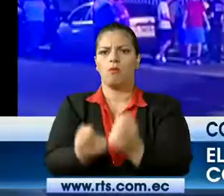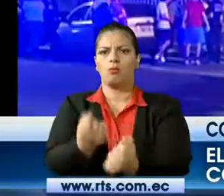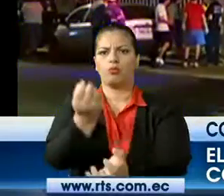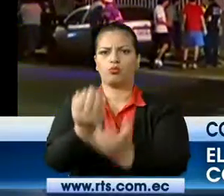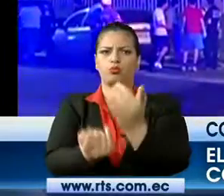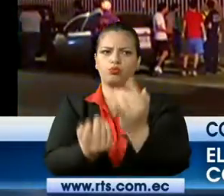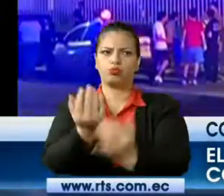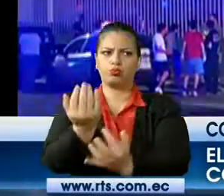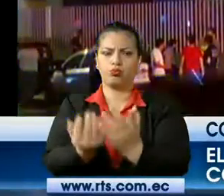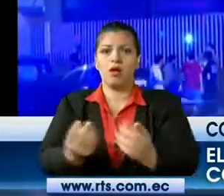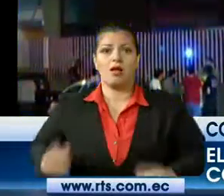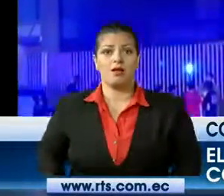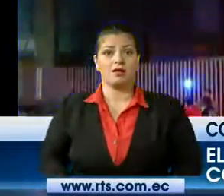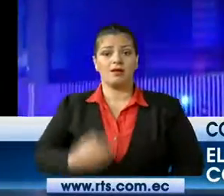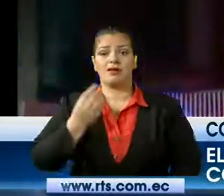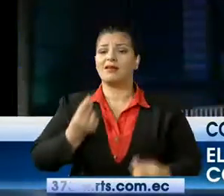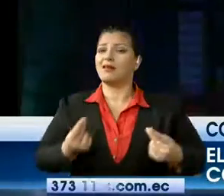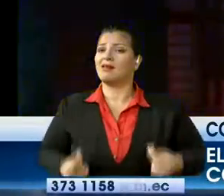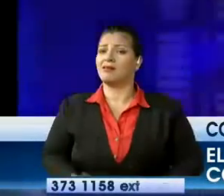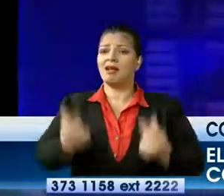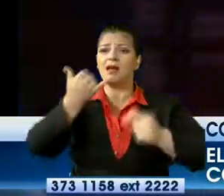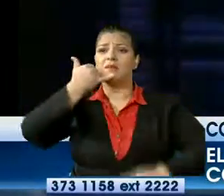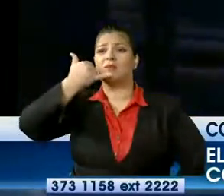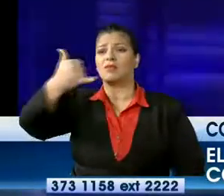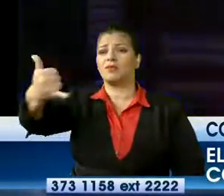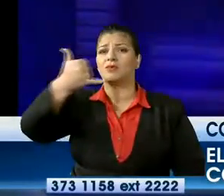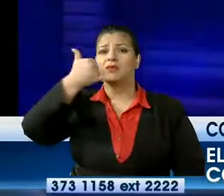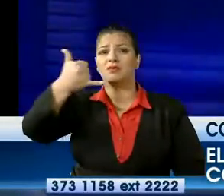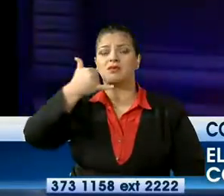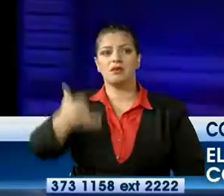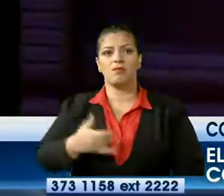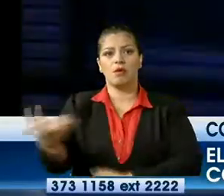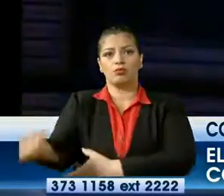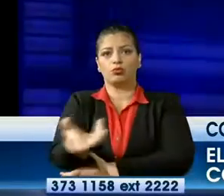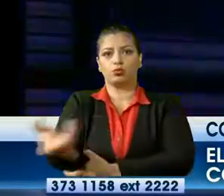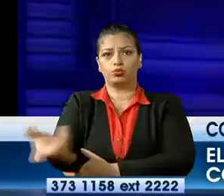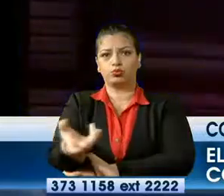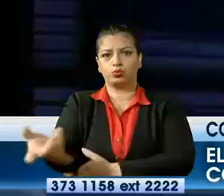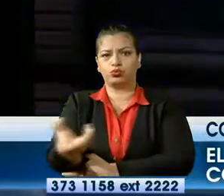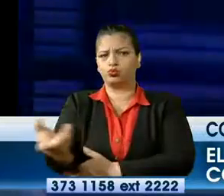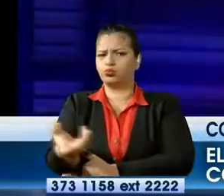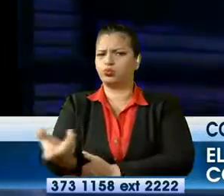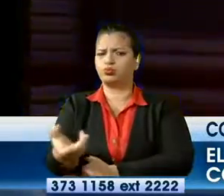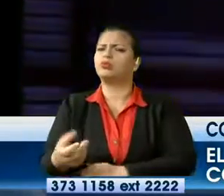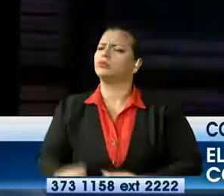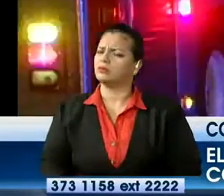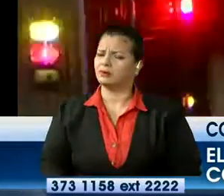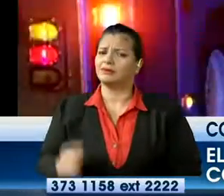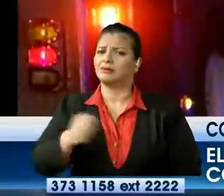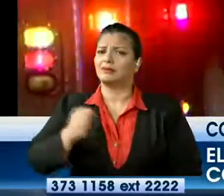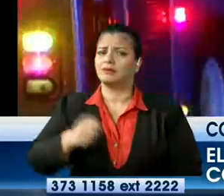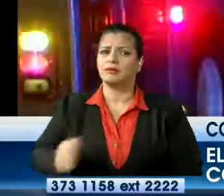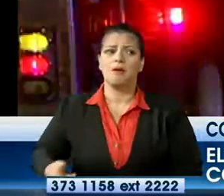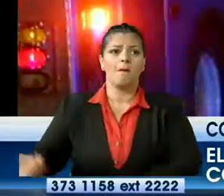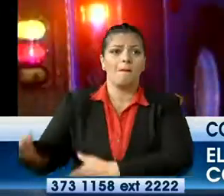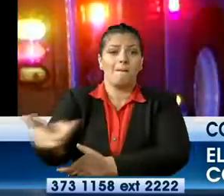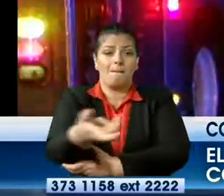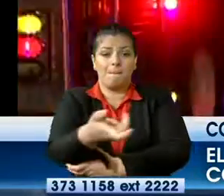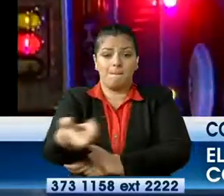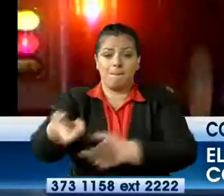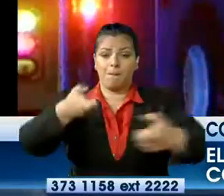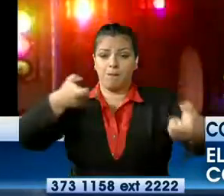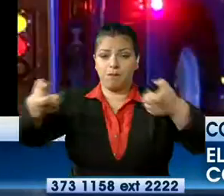Gracias al inmediato aviso por parte de los guardias de seguridad, los elementos del cuerpo de bomberos lograron controlar la situación a tiempo.